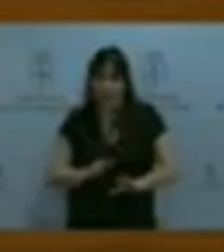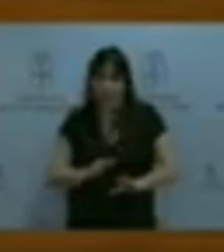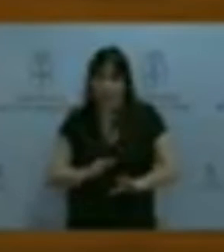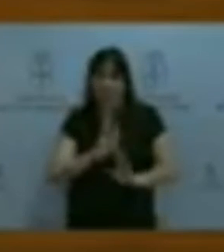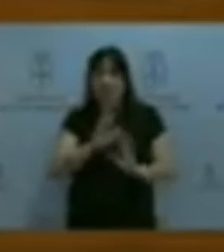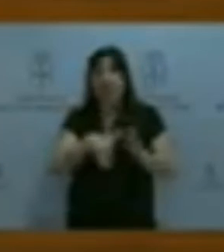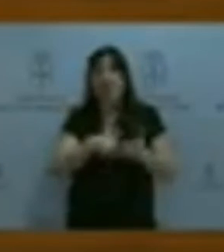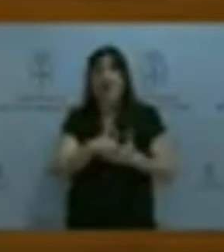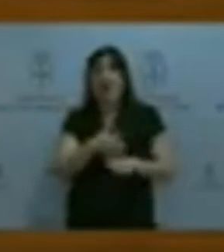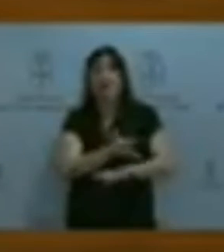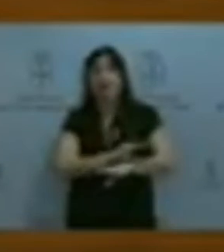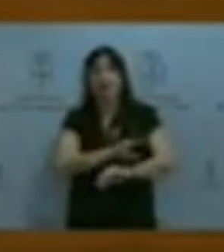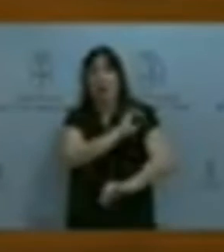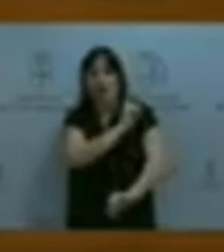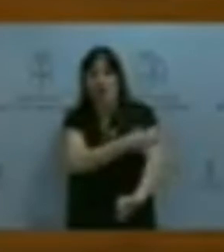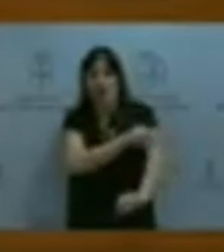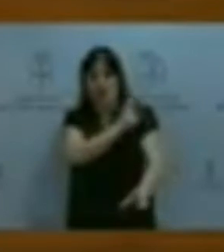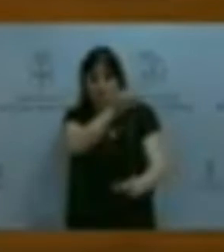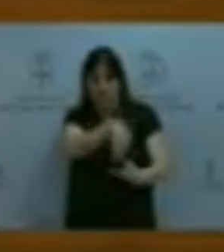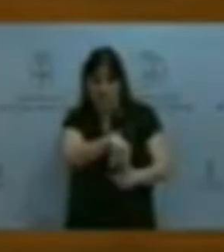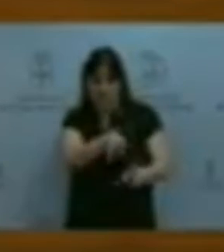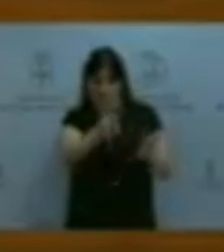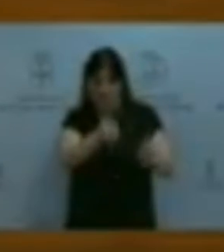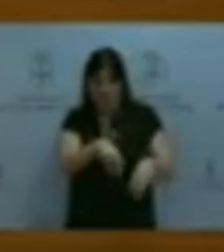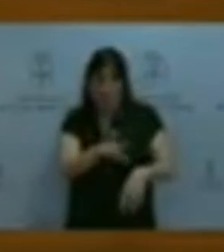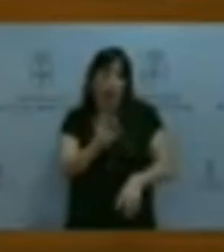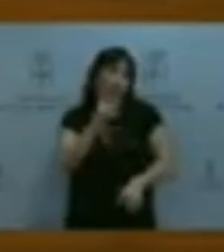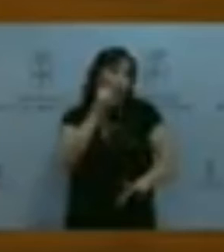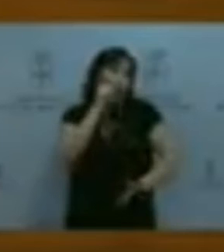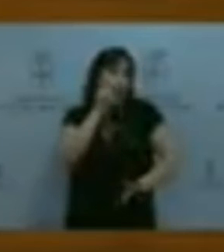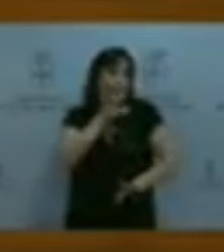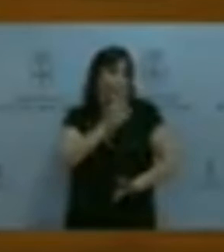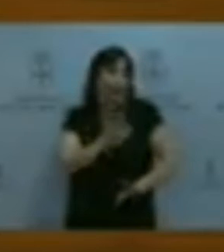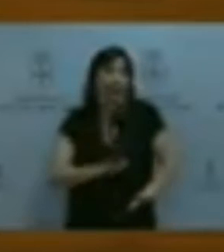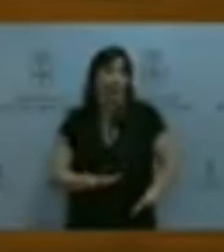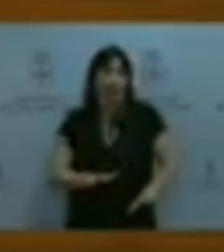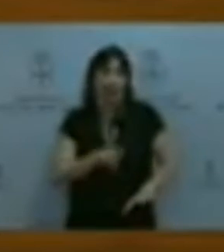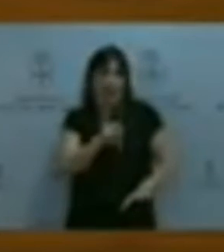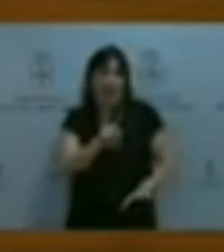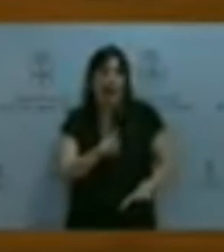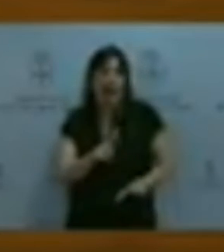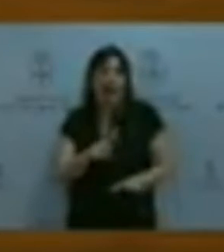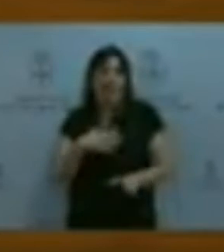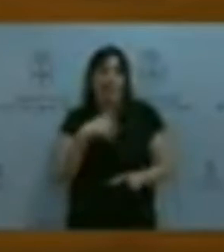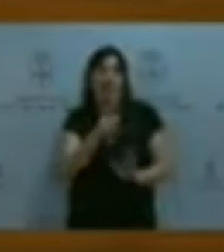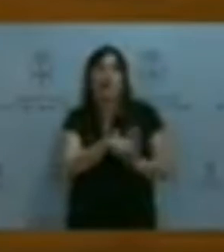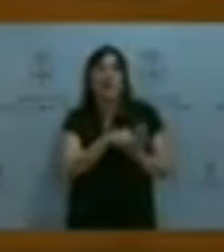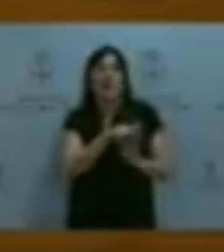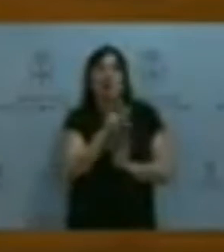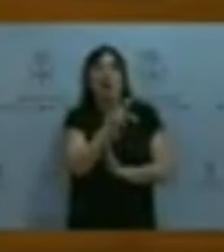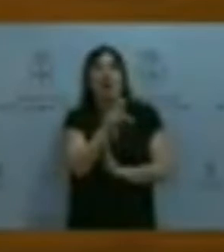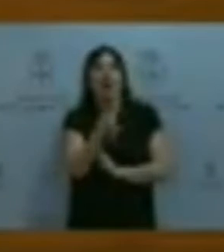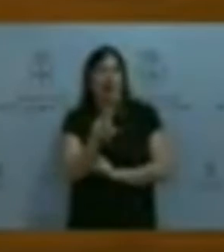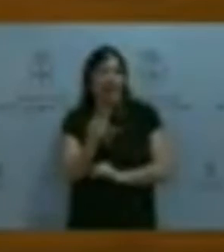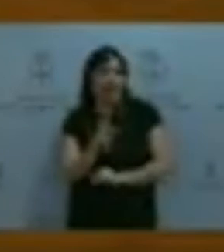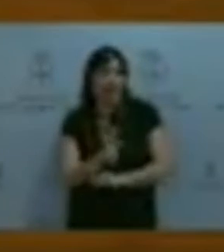historia. O la de Turismo, porque dentro de poco yo creo que se van a rodar hasta películas. Porque de verdad, le digo que el viejo UCA hoy por